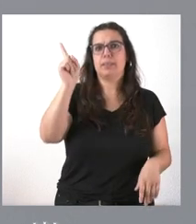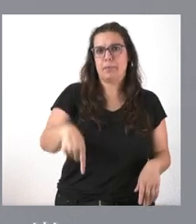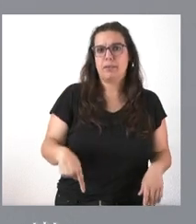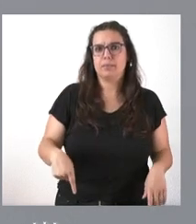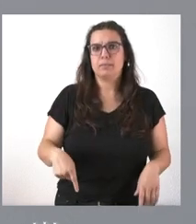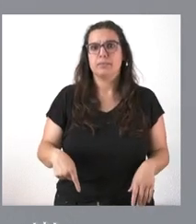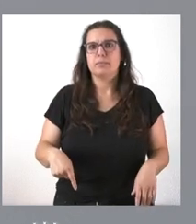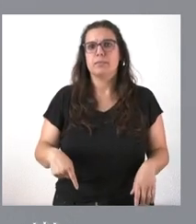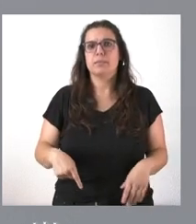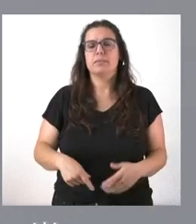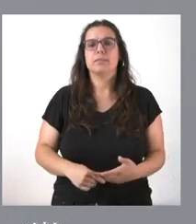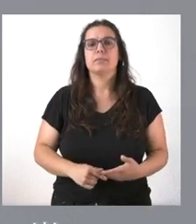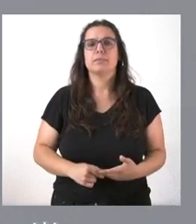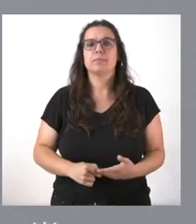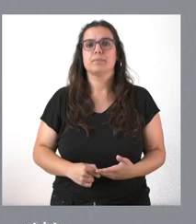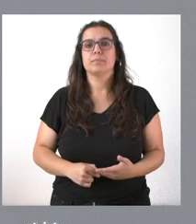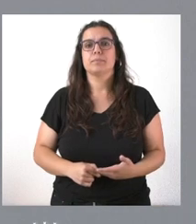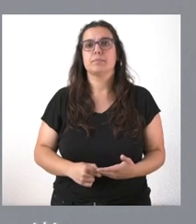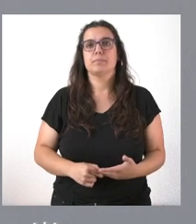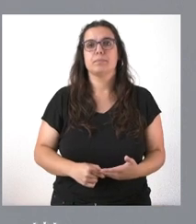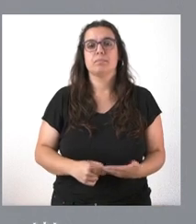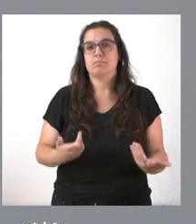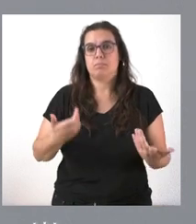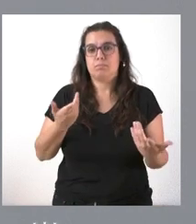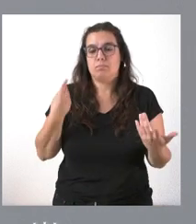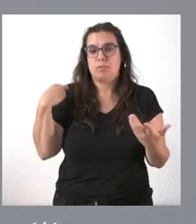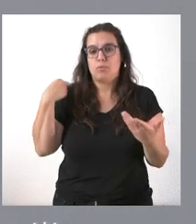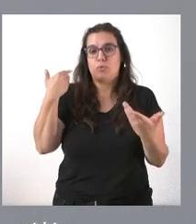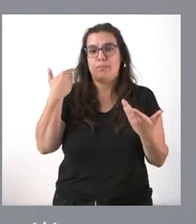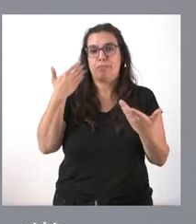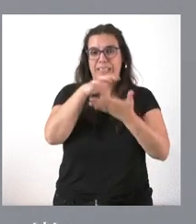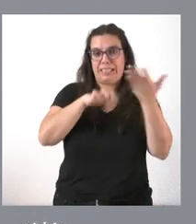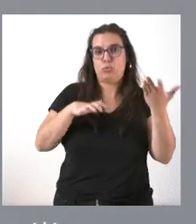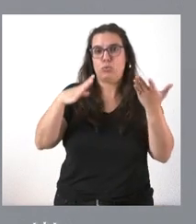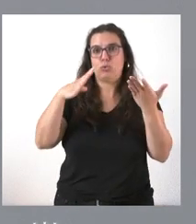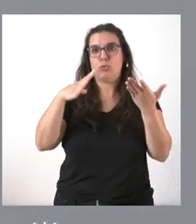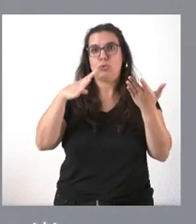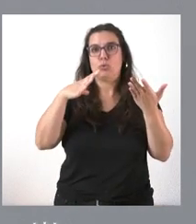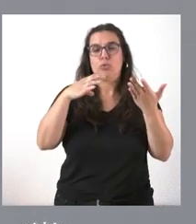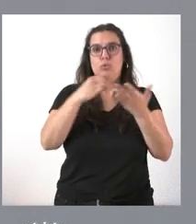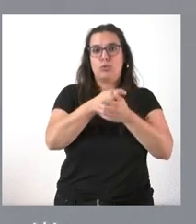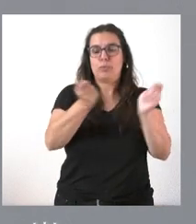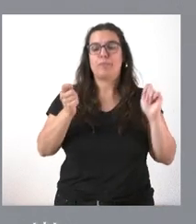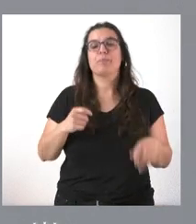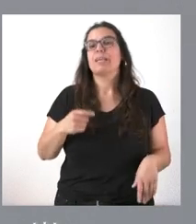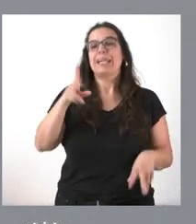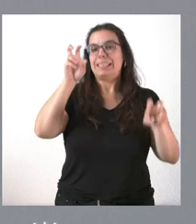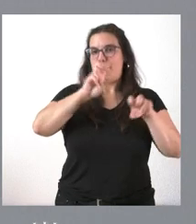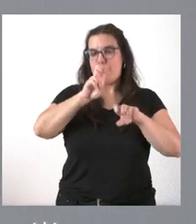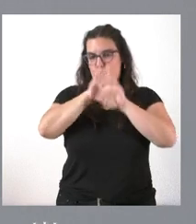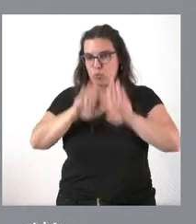con con el texto sino una última cuestión